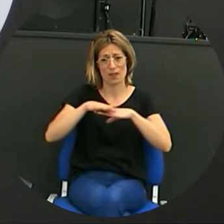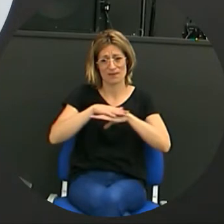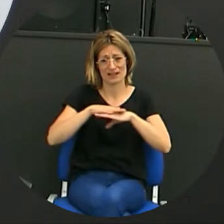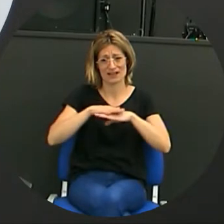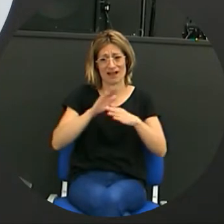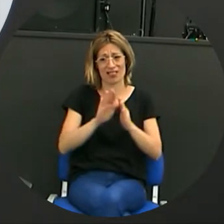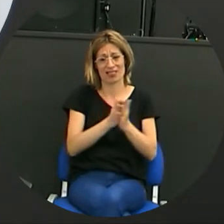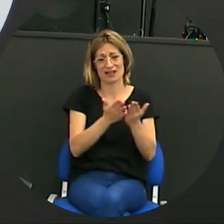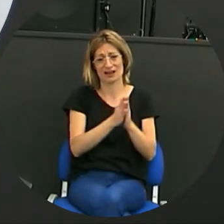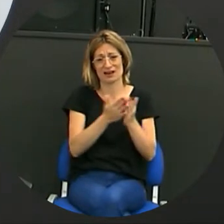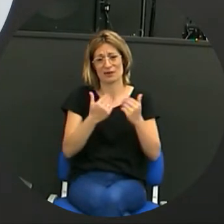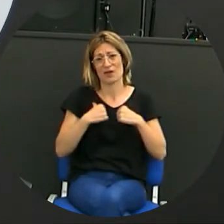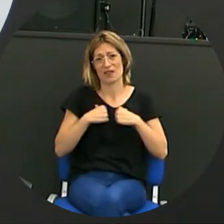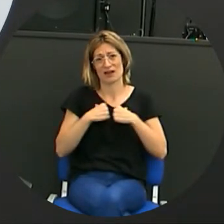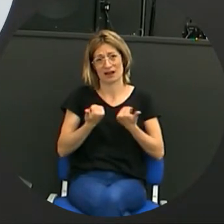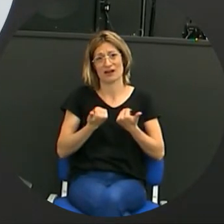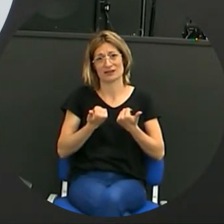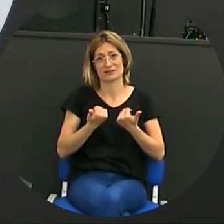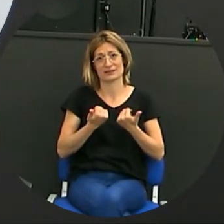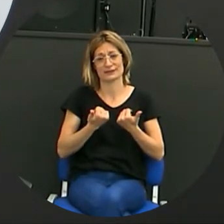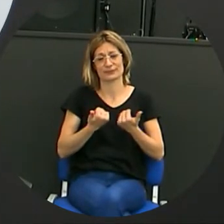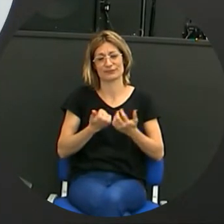6, Génesis 11.